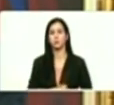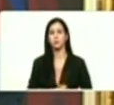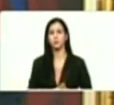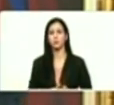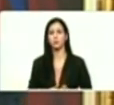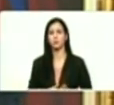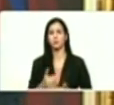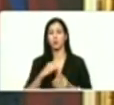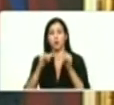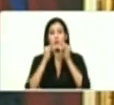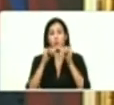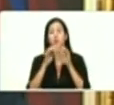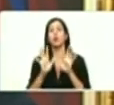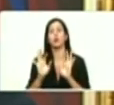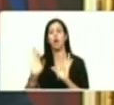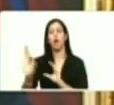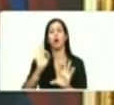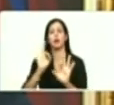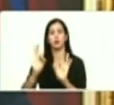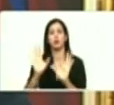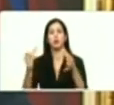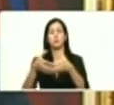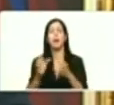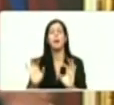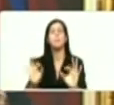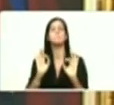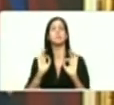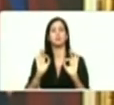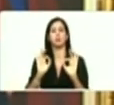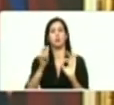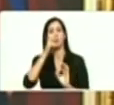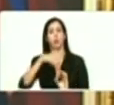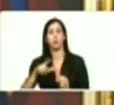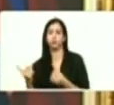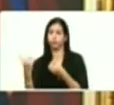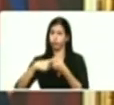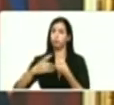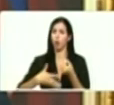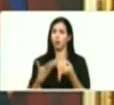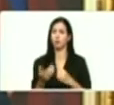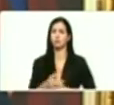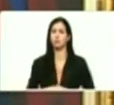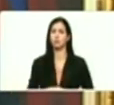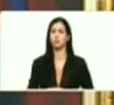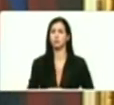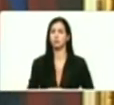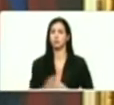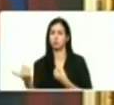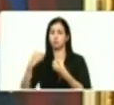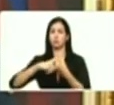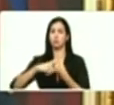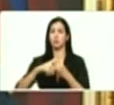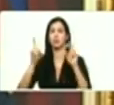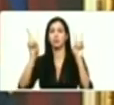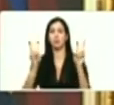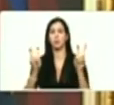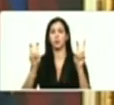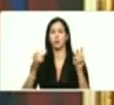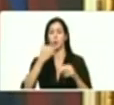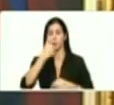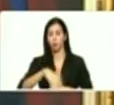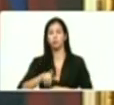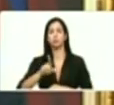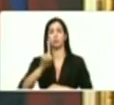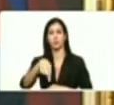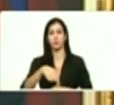por eso voy a conformar un equipo especial para que el pueblo se incorpore ya se incorpore en este tema y en el próximo que